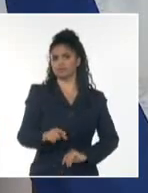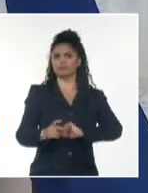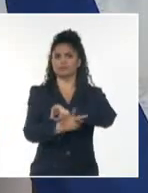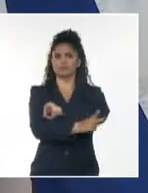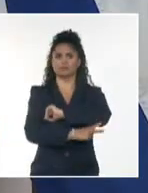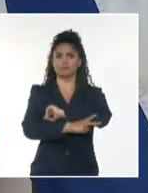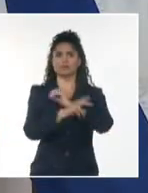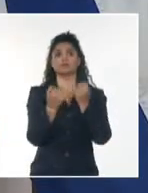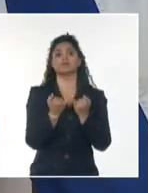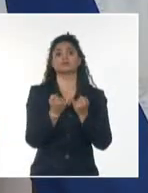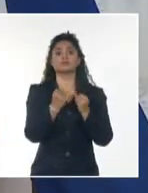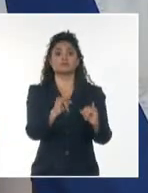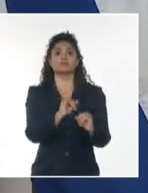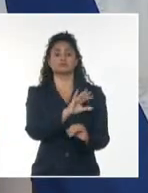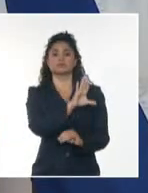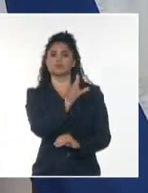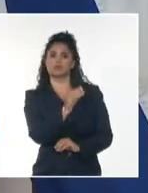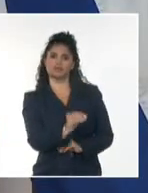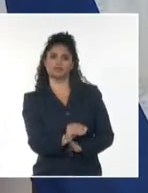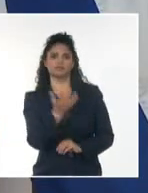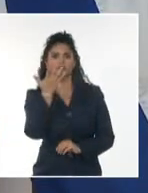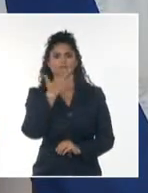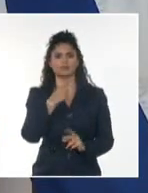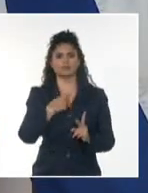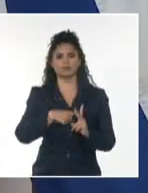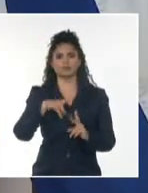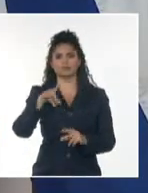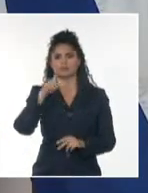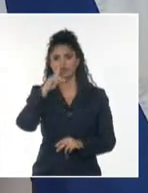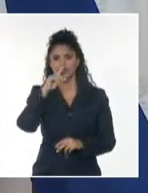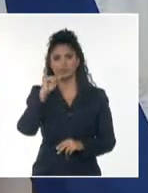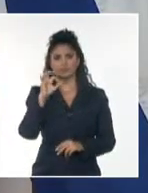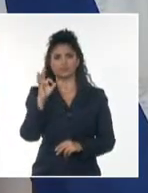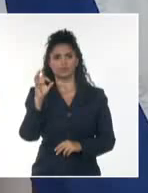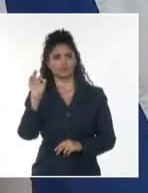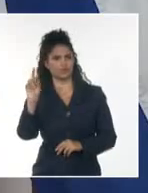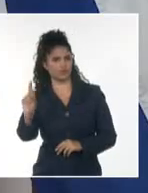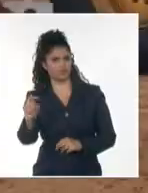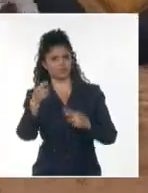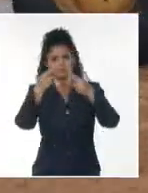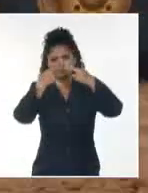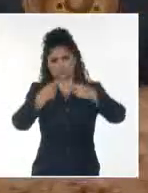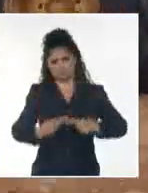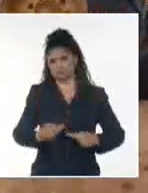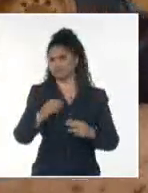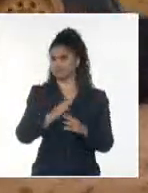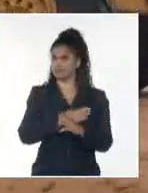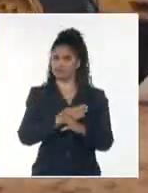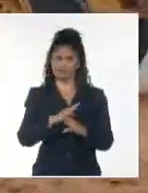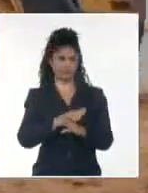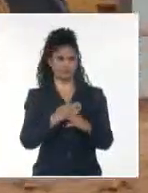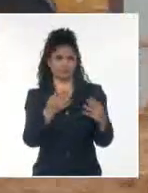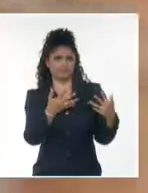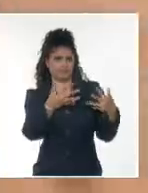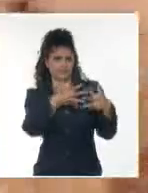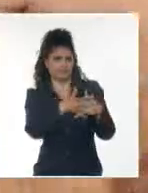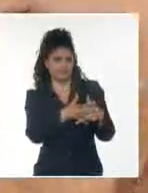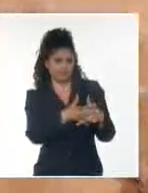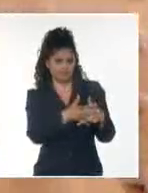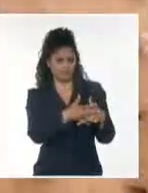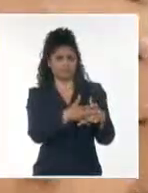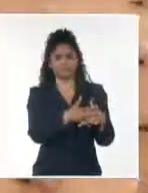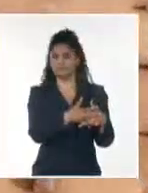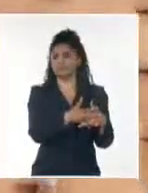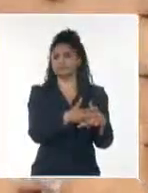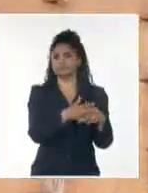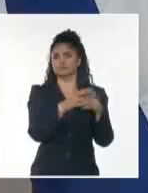África, como Julius Nyerere, Karume, Kenyatta y otros. Y esta unión de Tanganica y Zanzíbar